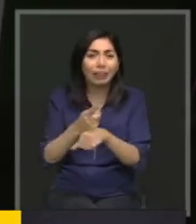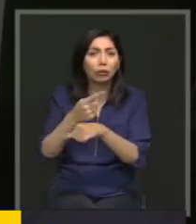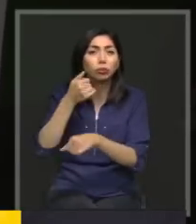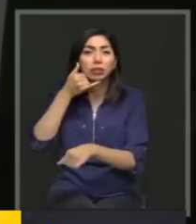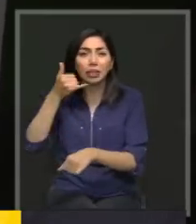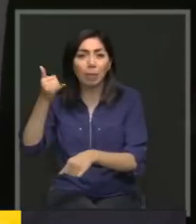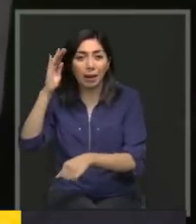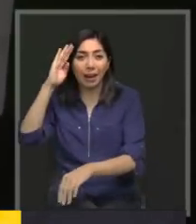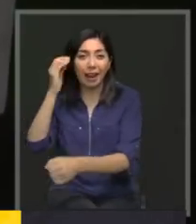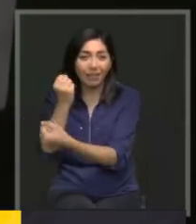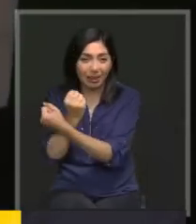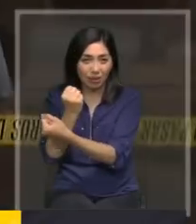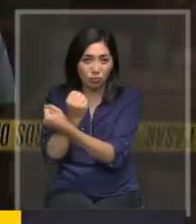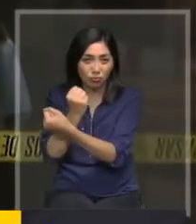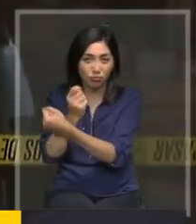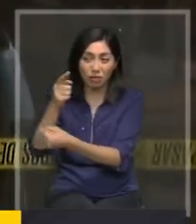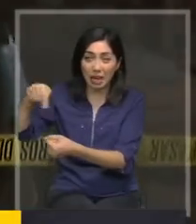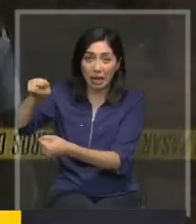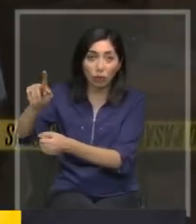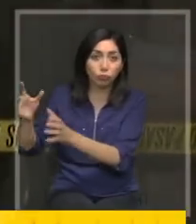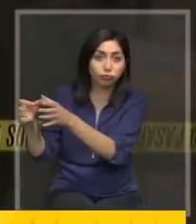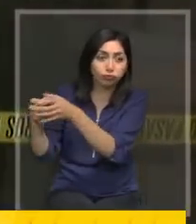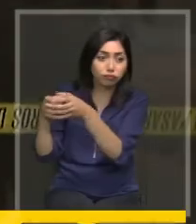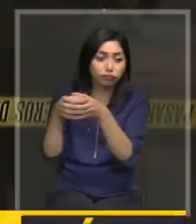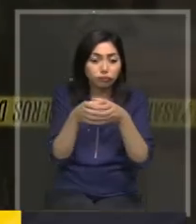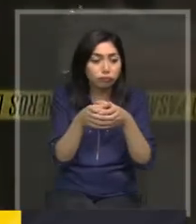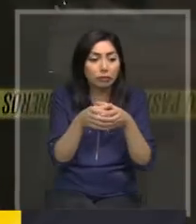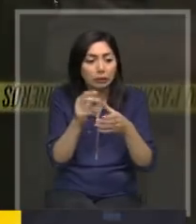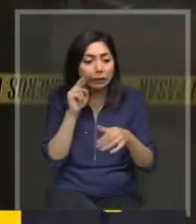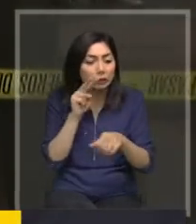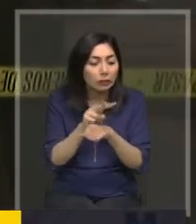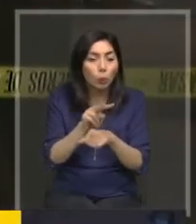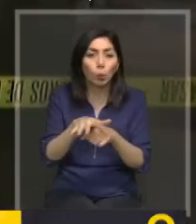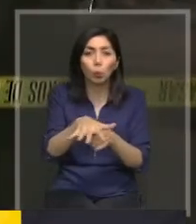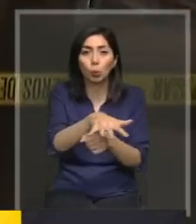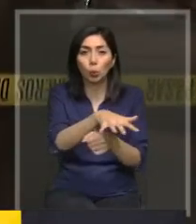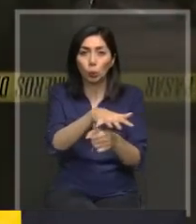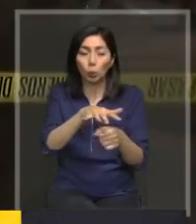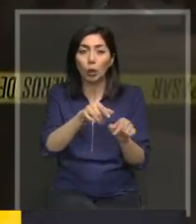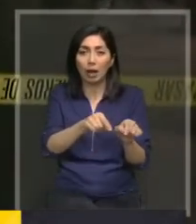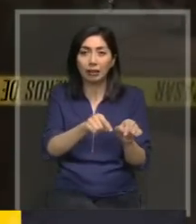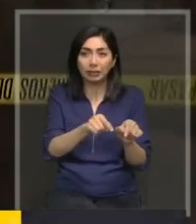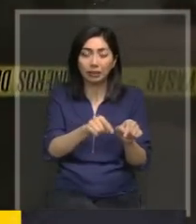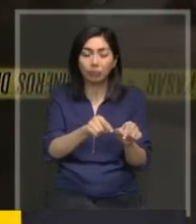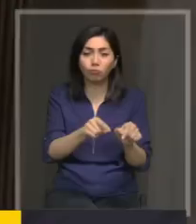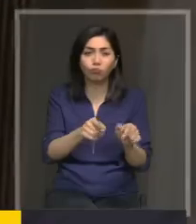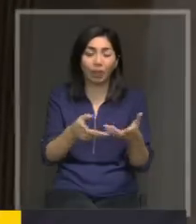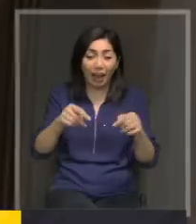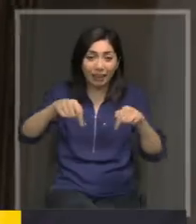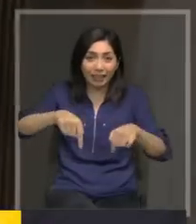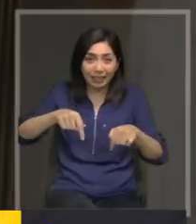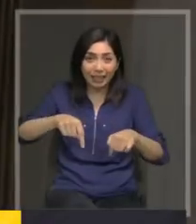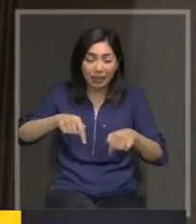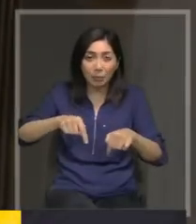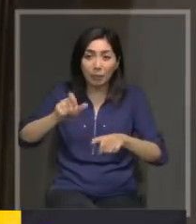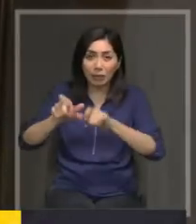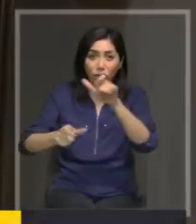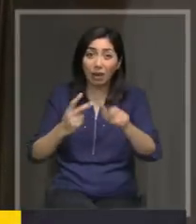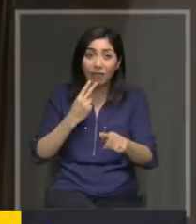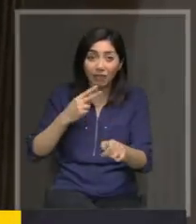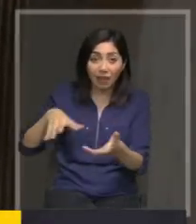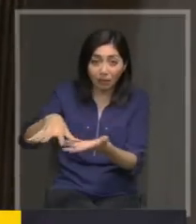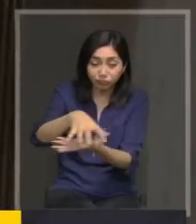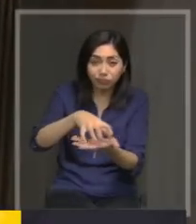carabineros, ellos llegan y constatan toda esta situación, una situación que también genera mucha preocupación acá en el barrio. Nosotros hemos